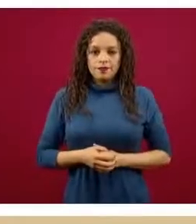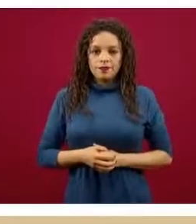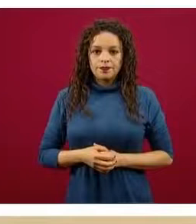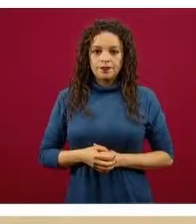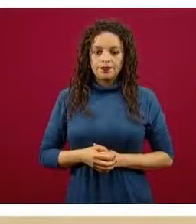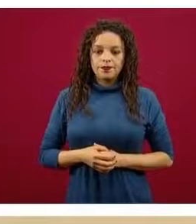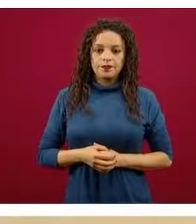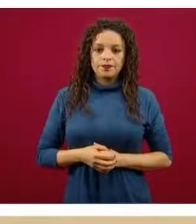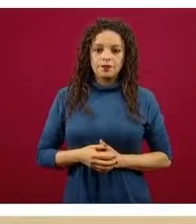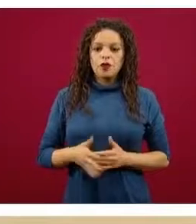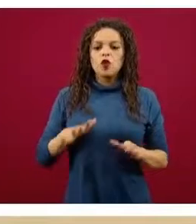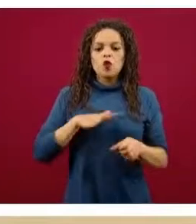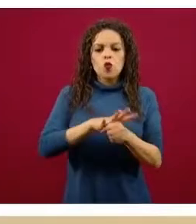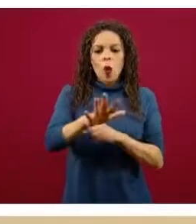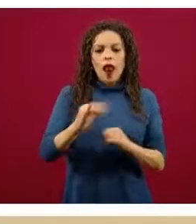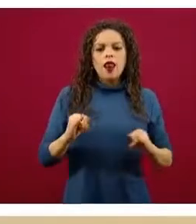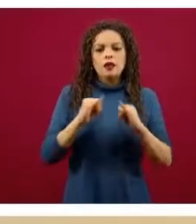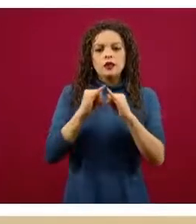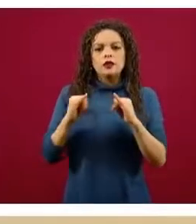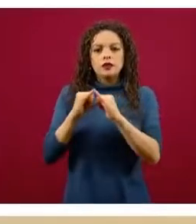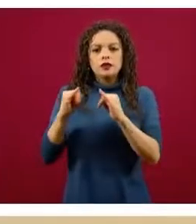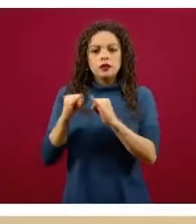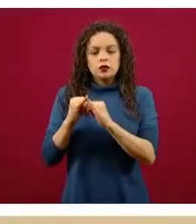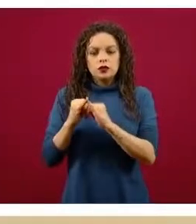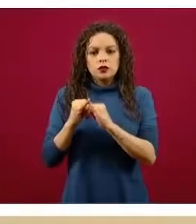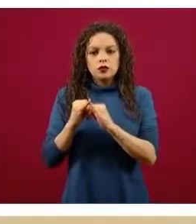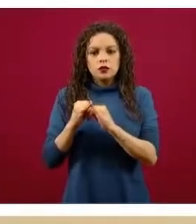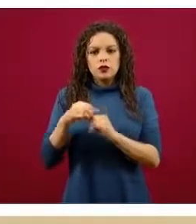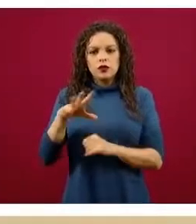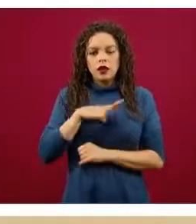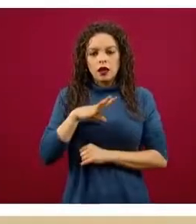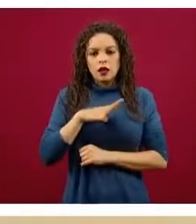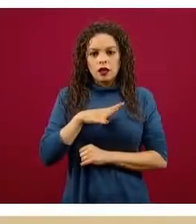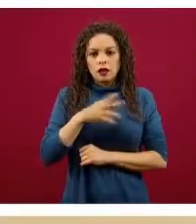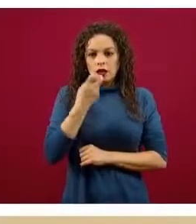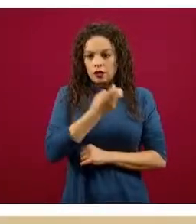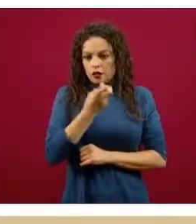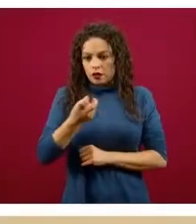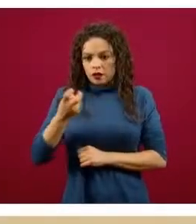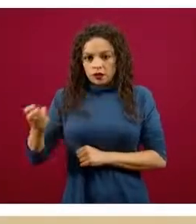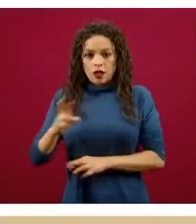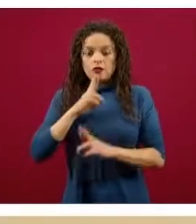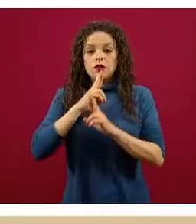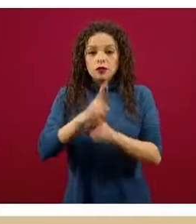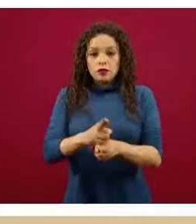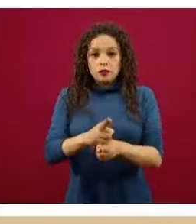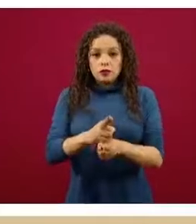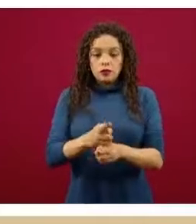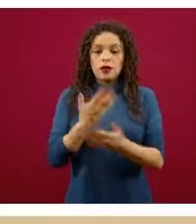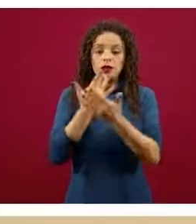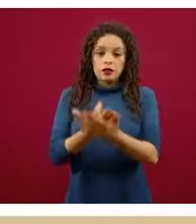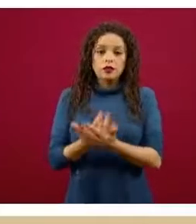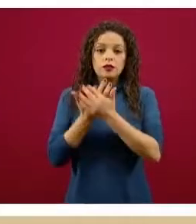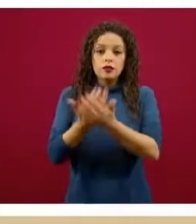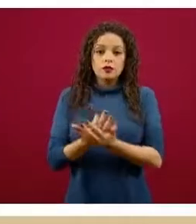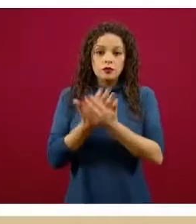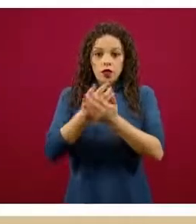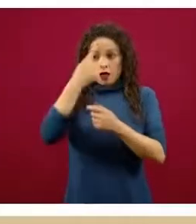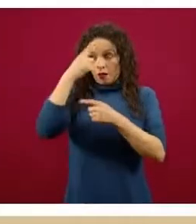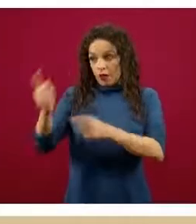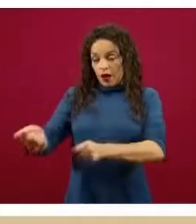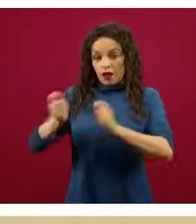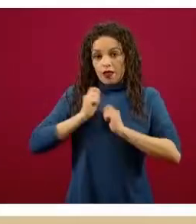¿De qué institución estamos hablando sobre estos resultados que aún estamos en espera de